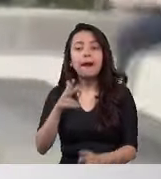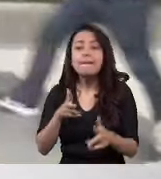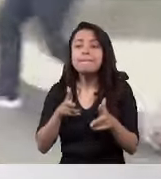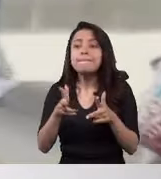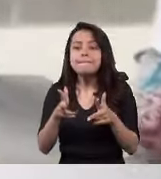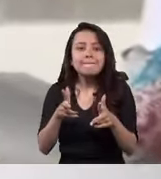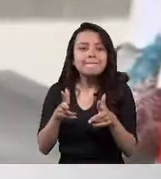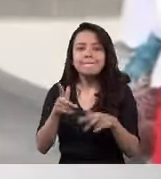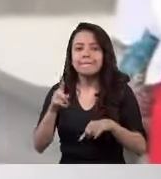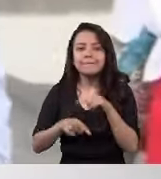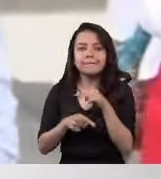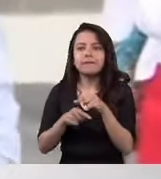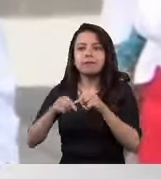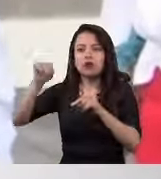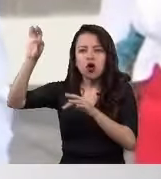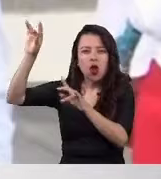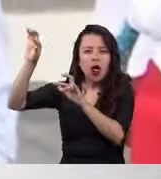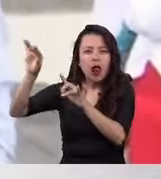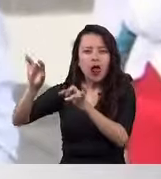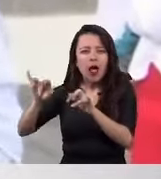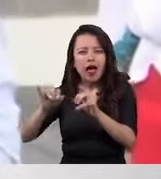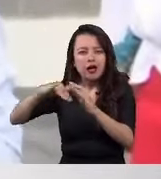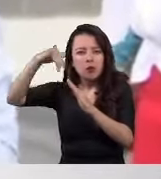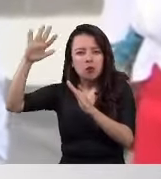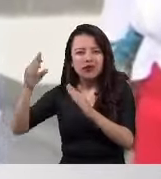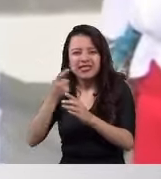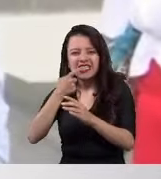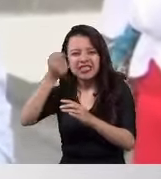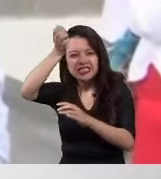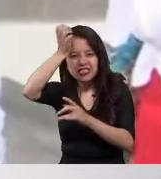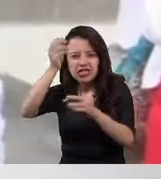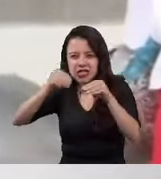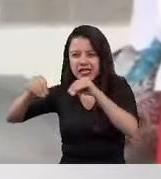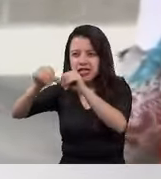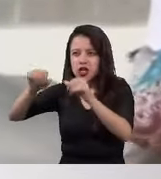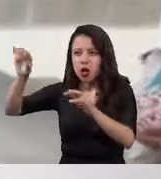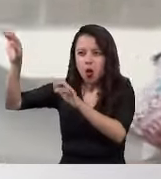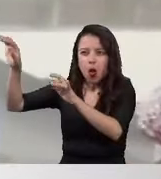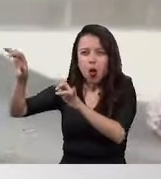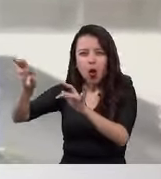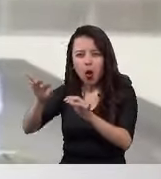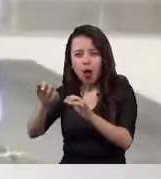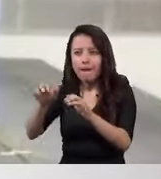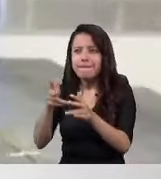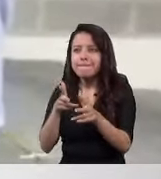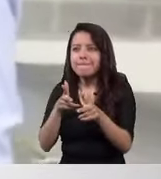están en este momento unos deslizamientos de tierra, la creciente de los ríos en el oriente de Caldas, específicamente el Magdalena, está